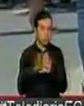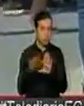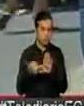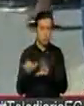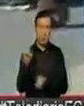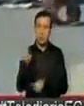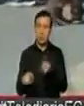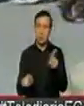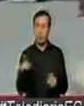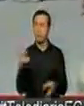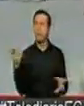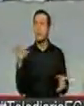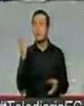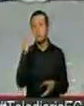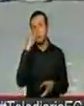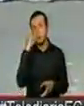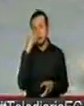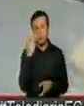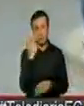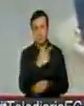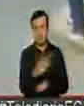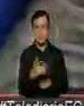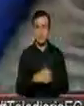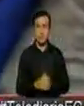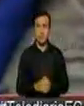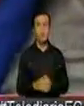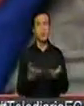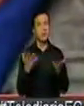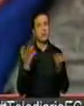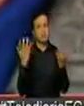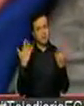Conductores particulares opinan así de la medida. Queremos ya